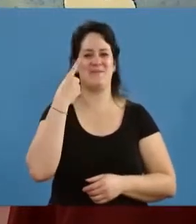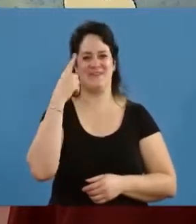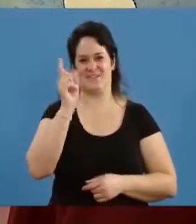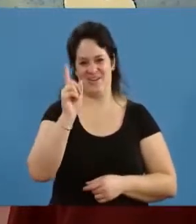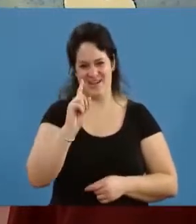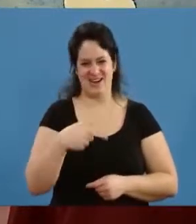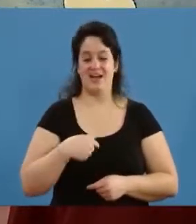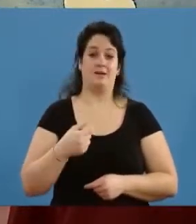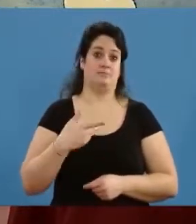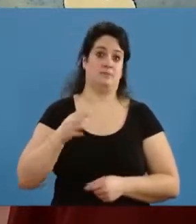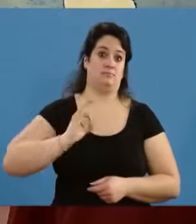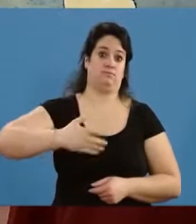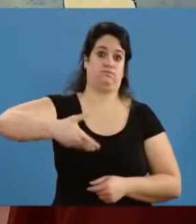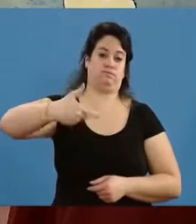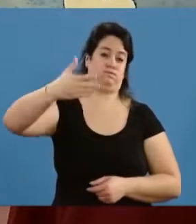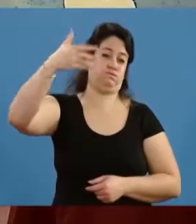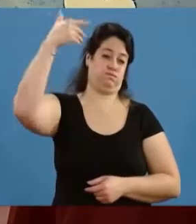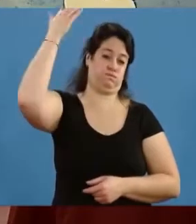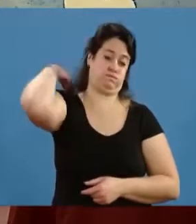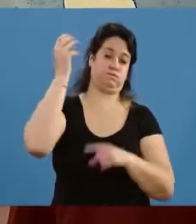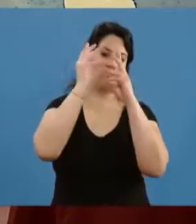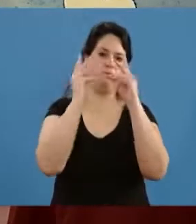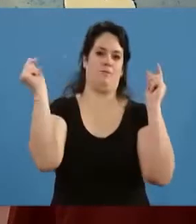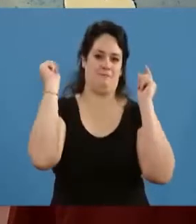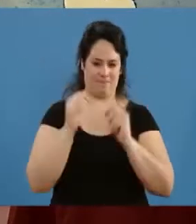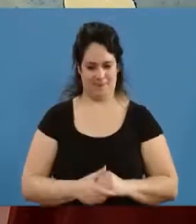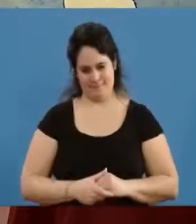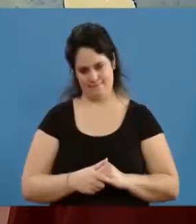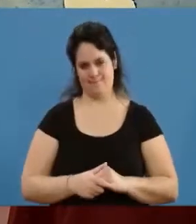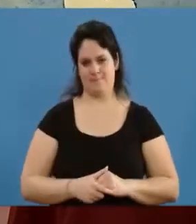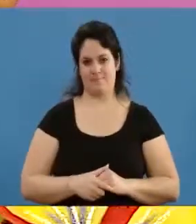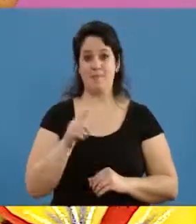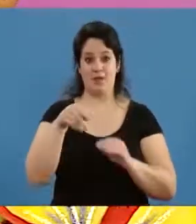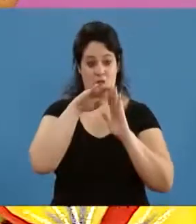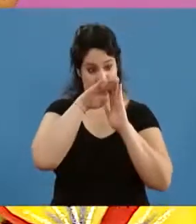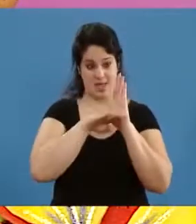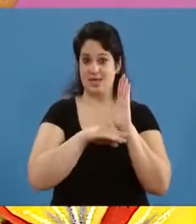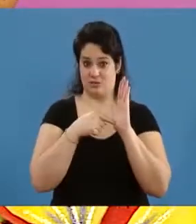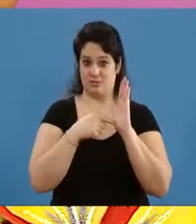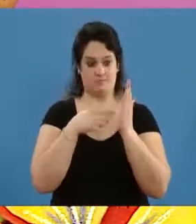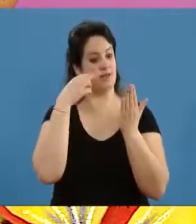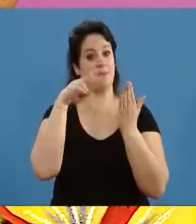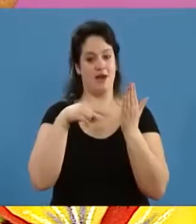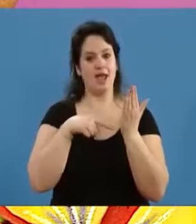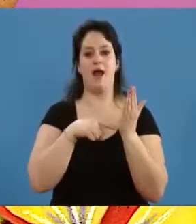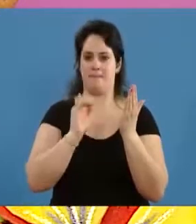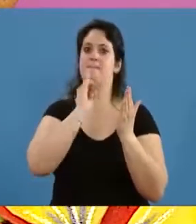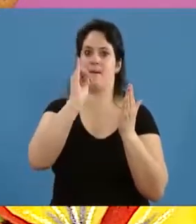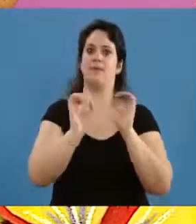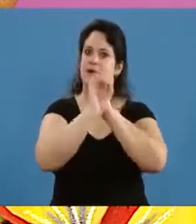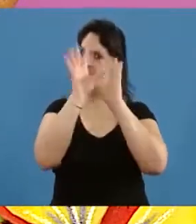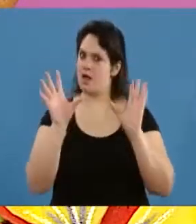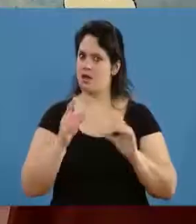vivos. Desaparecieron hace muchos años. Pero en el texto algunas cosas te va a aclarar.